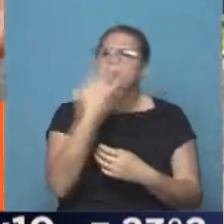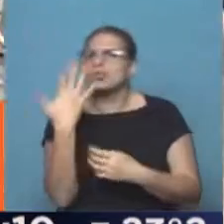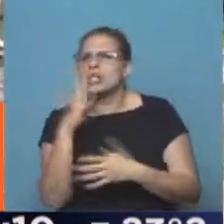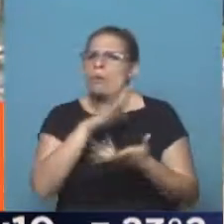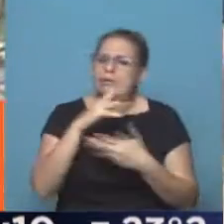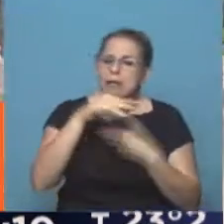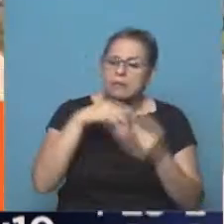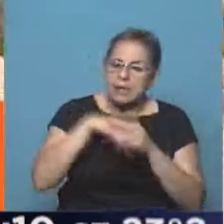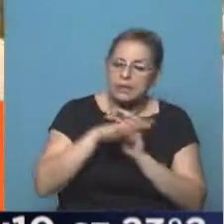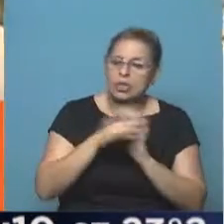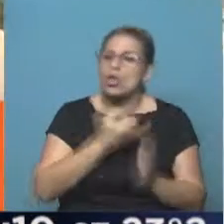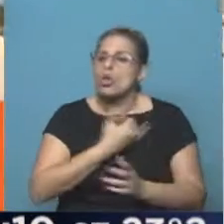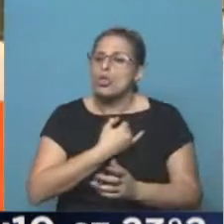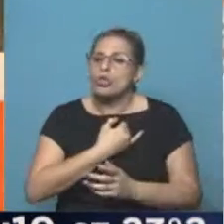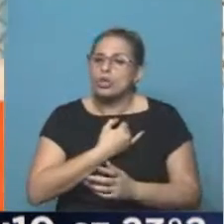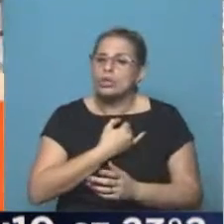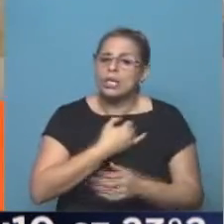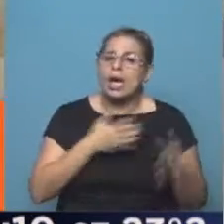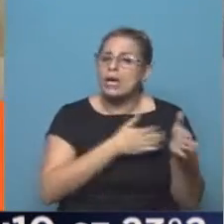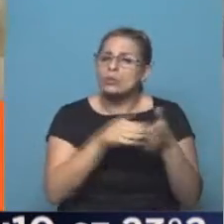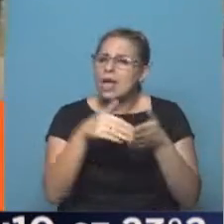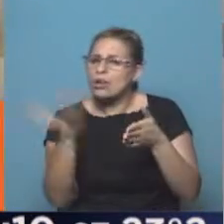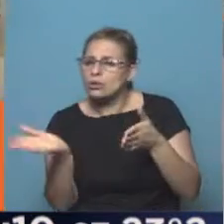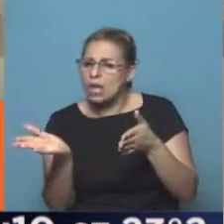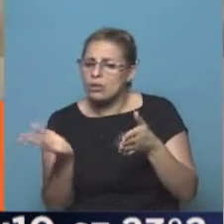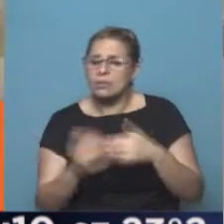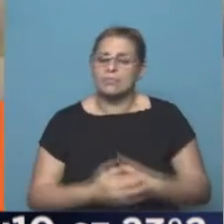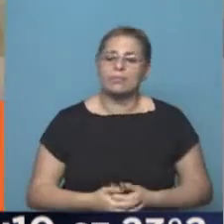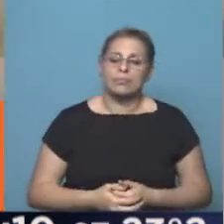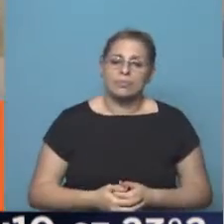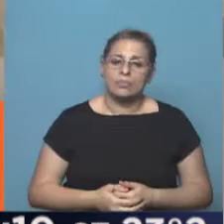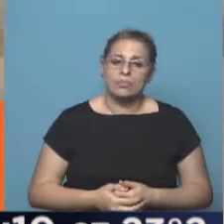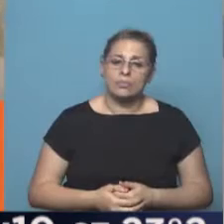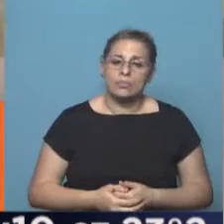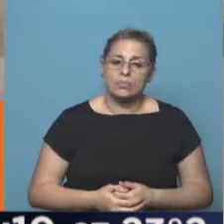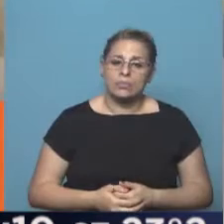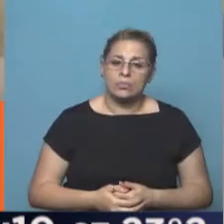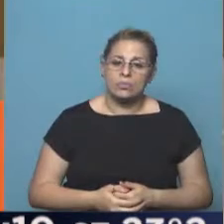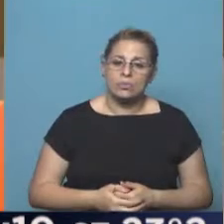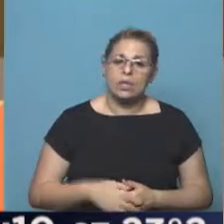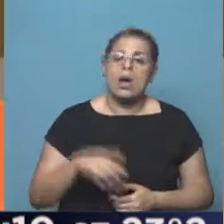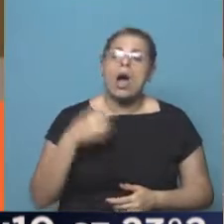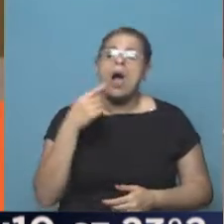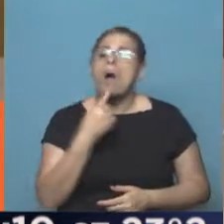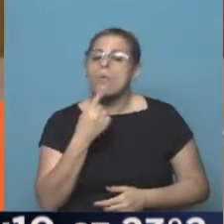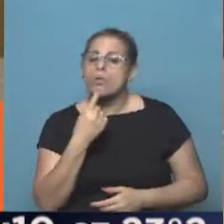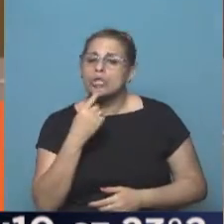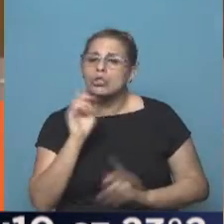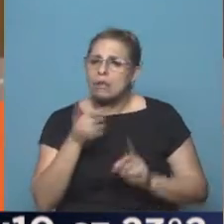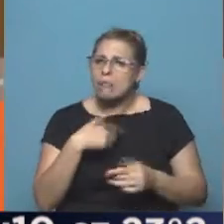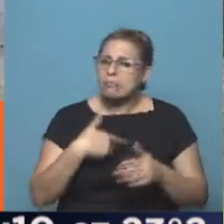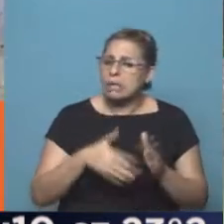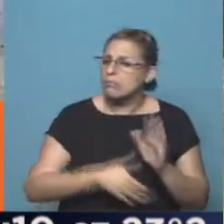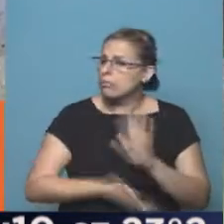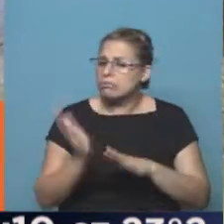¿Y dónde están ahora? Están allá a la orilla de la ruta. Allá a la orilla de la ruta están. Y está la par de muchacho aquel también, allá estoy a la par de él, todo. ¿Las cosas